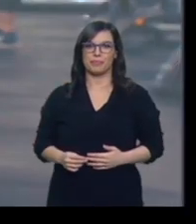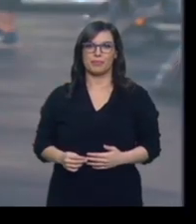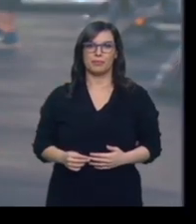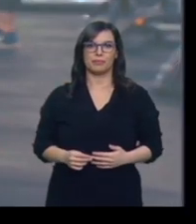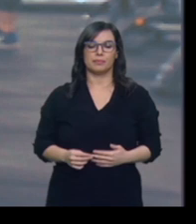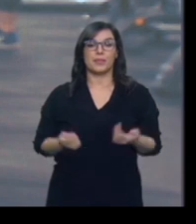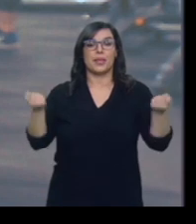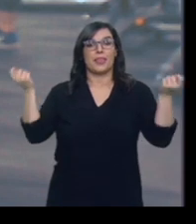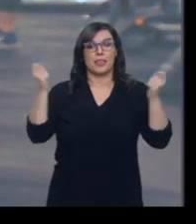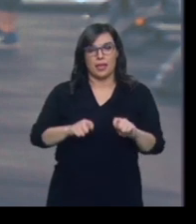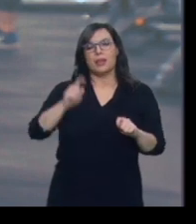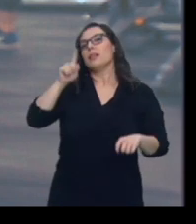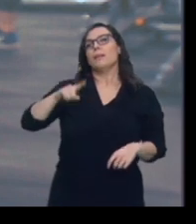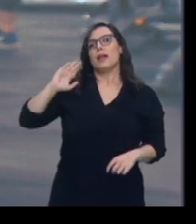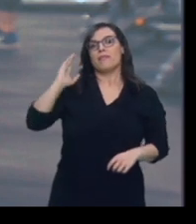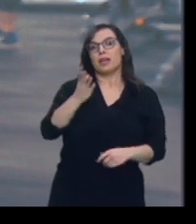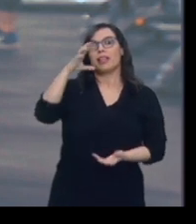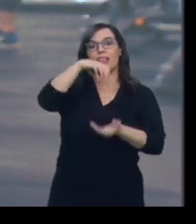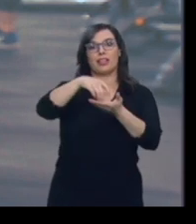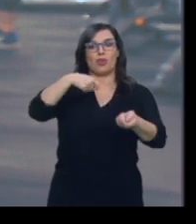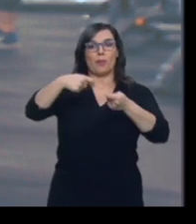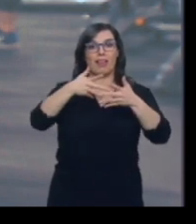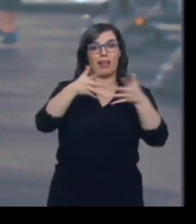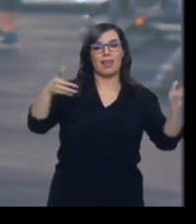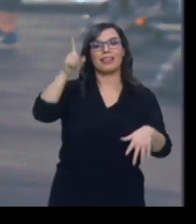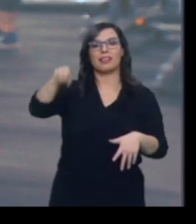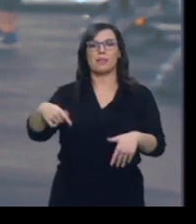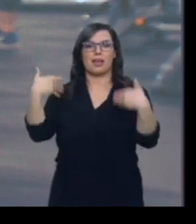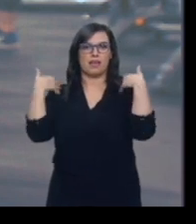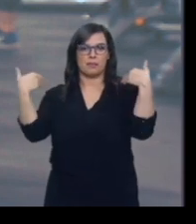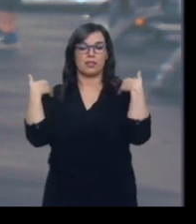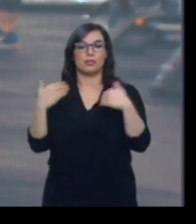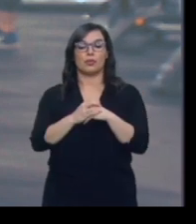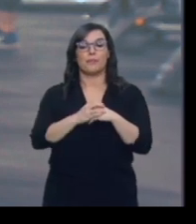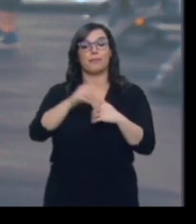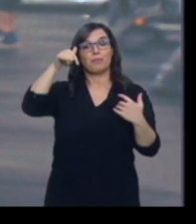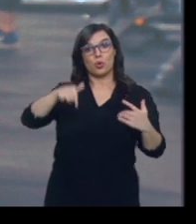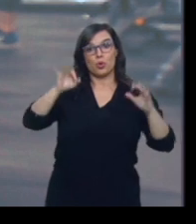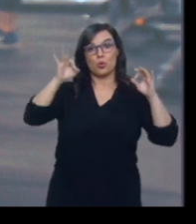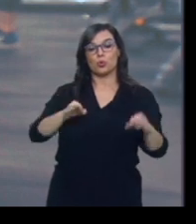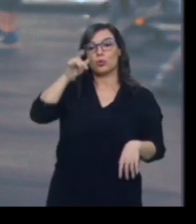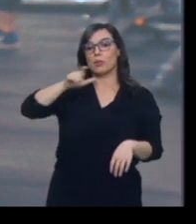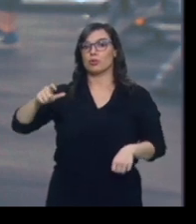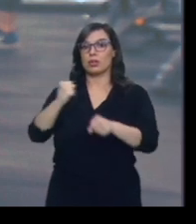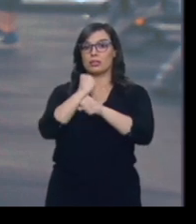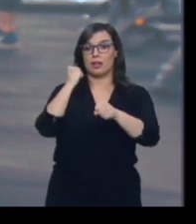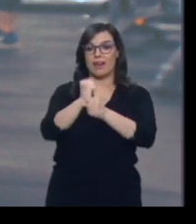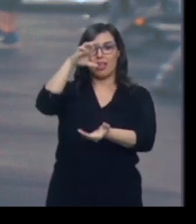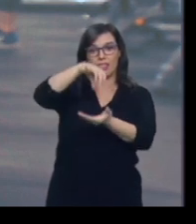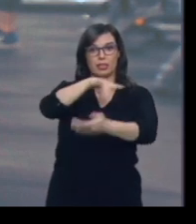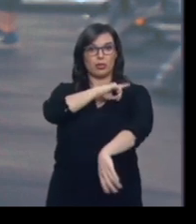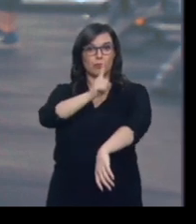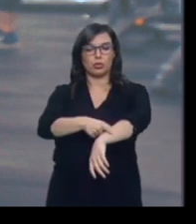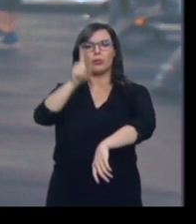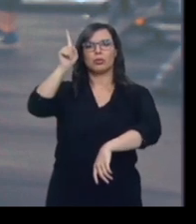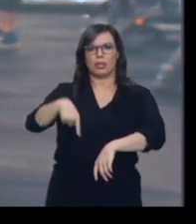El cierre también afecta a los grandes centros comerciales y a los gimnasios. Hoy, por cierto, los trabajadores de los centros deportivos